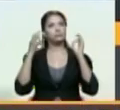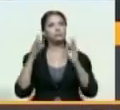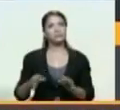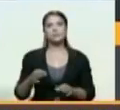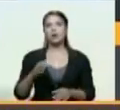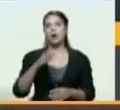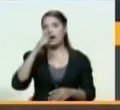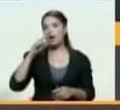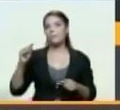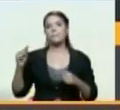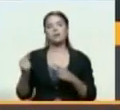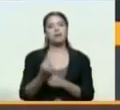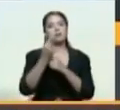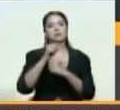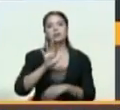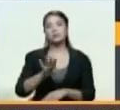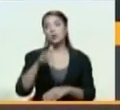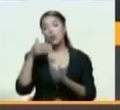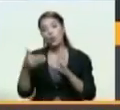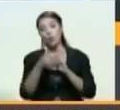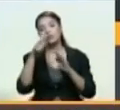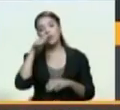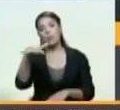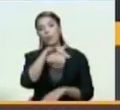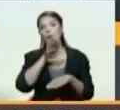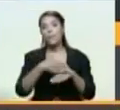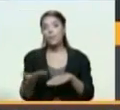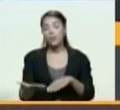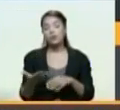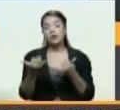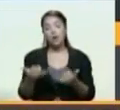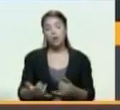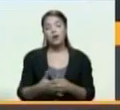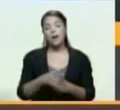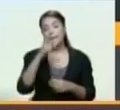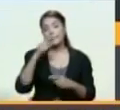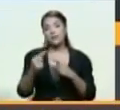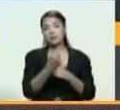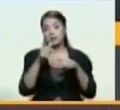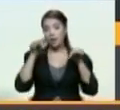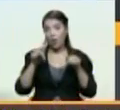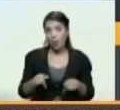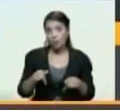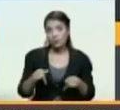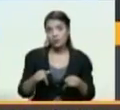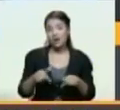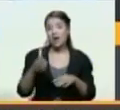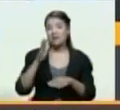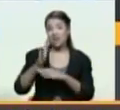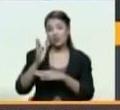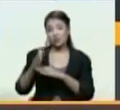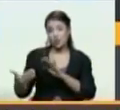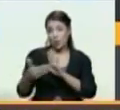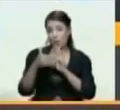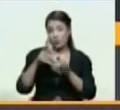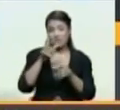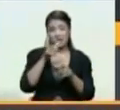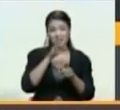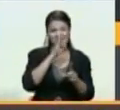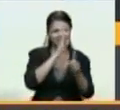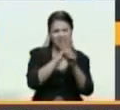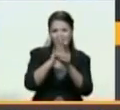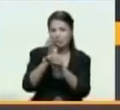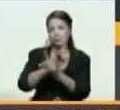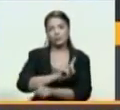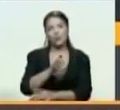las amenazas de este tipo contra un pueblo. Porque estas amenazas de hoy, estas amenazas de sanciones no son contra individuos, son